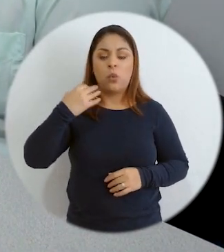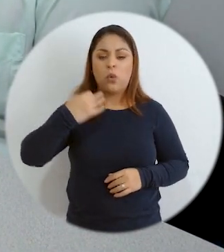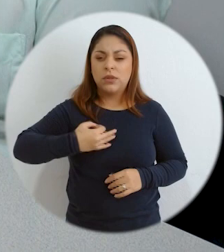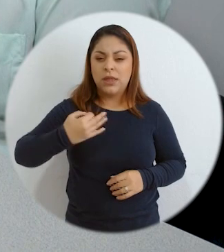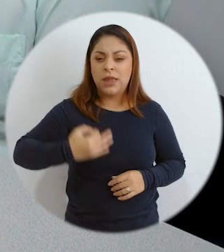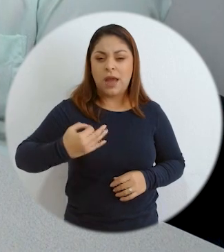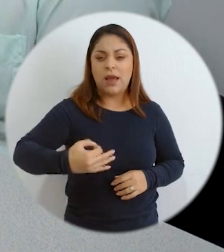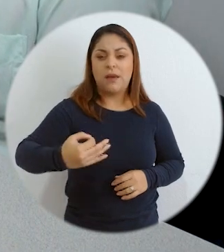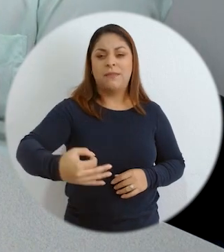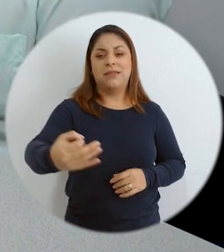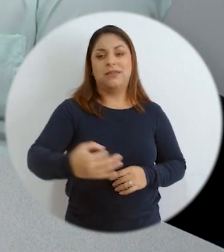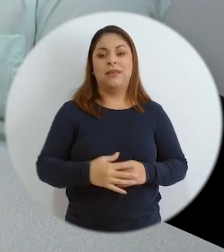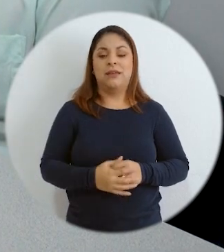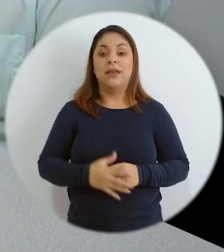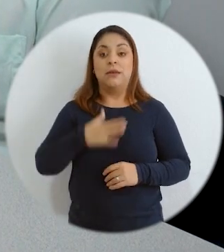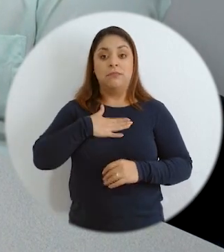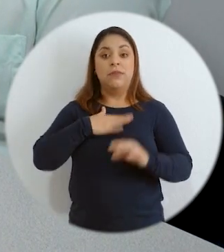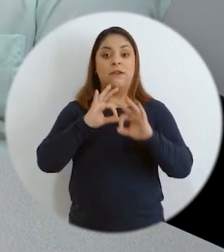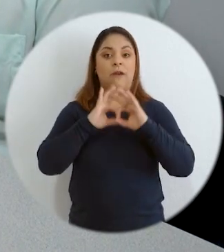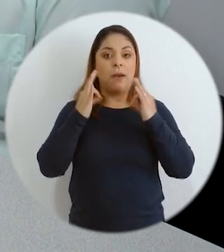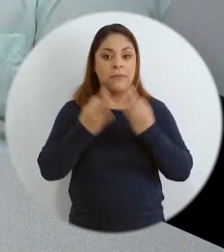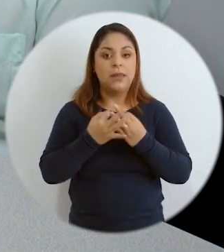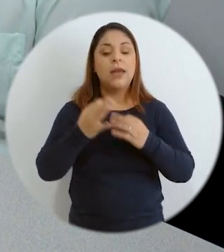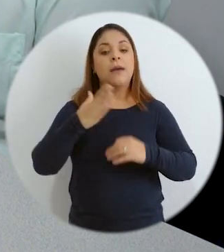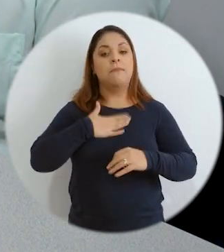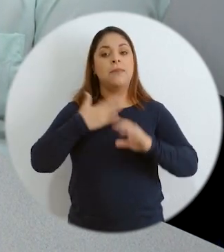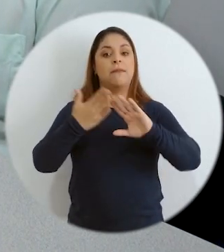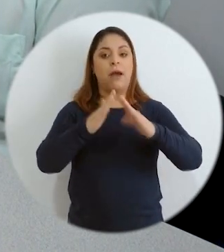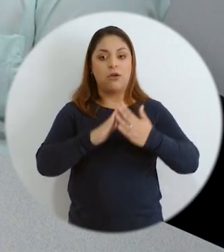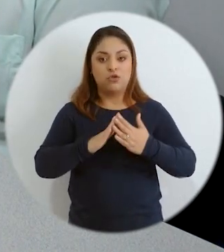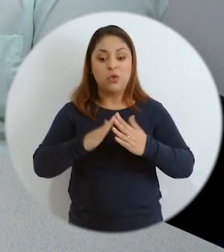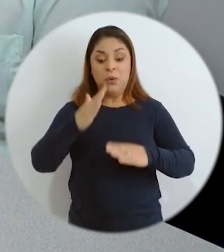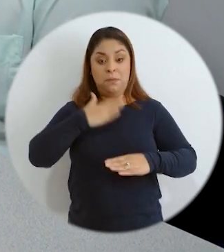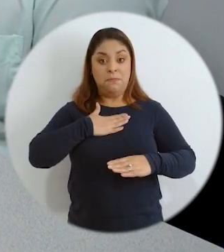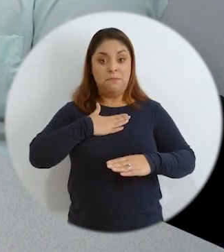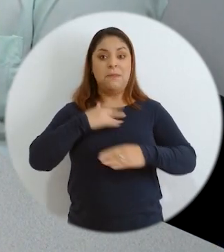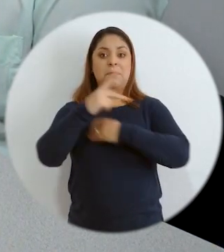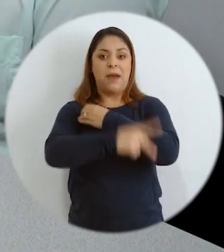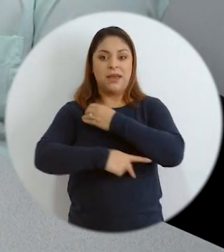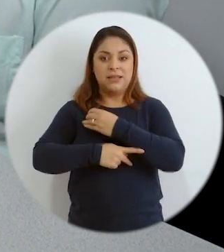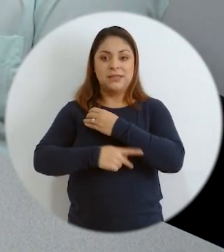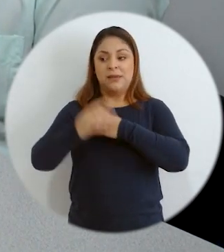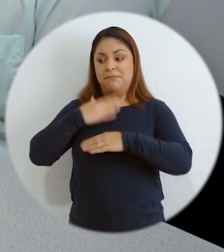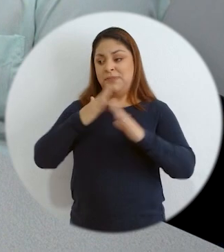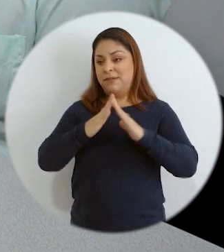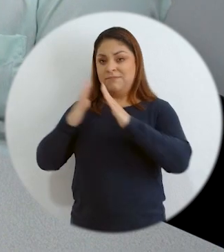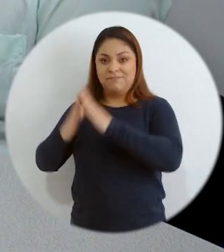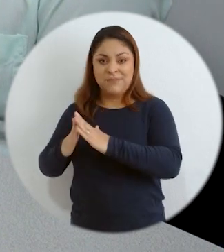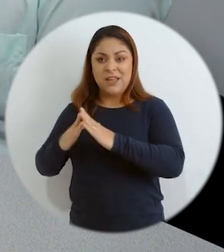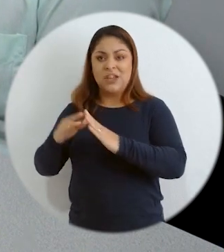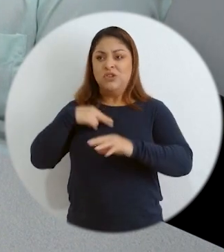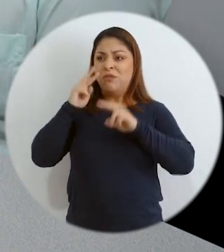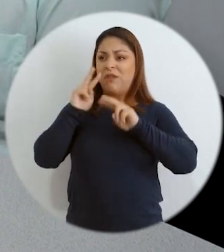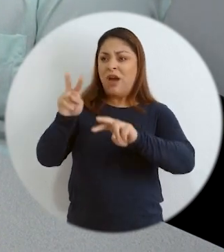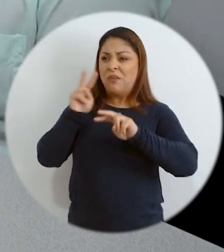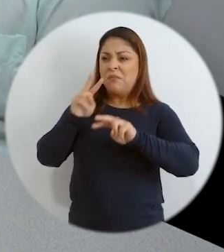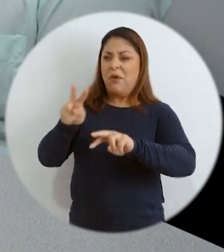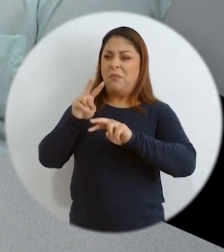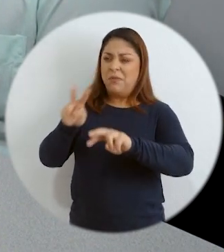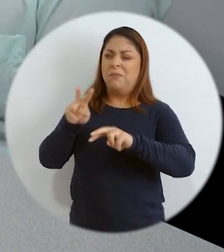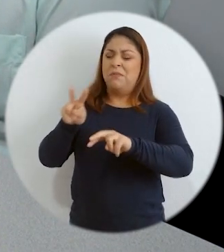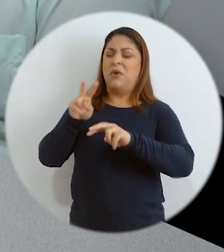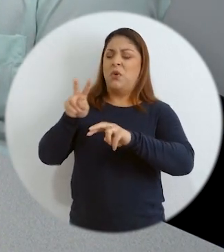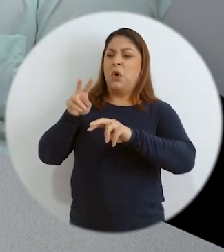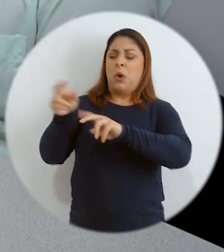cotidianamente, no a veces, sino persistentemente, en mi familia, en mi barrio, en mi comunidad, en mi pueblo, en mi ciudad, en mi país,